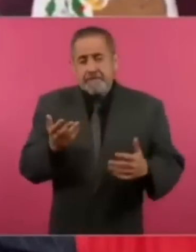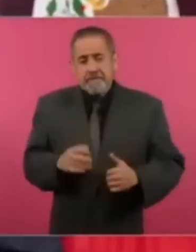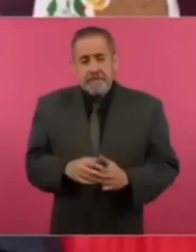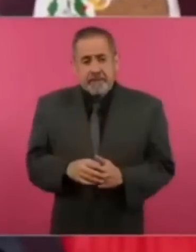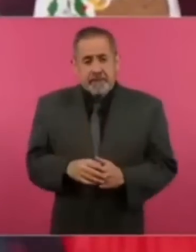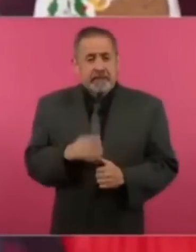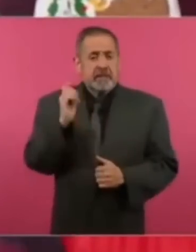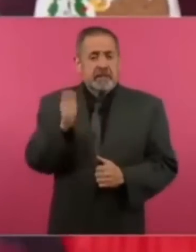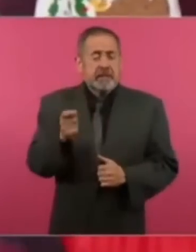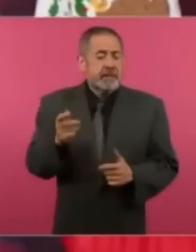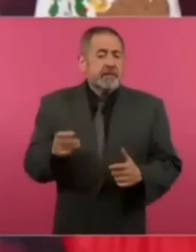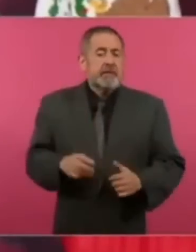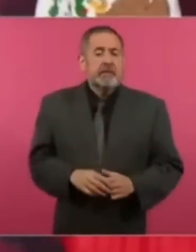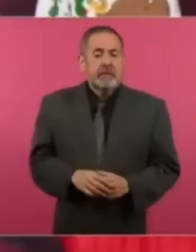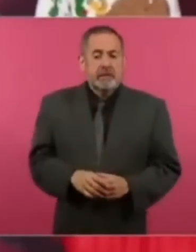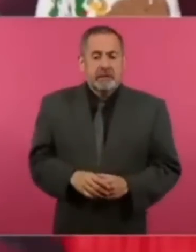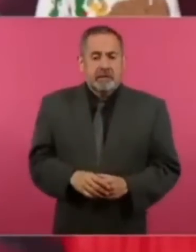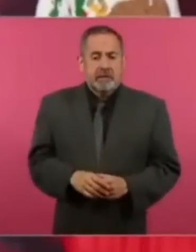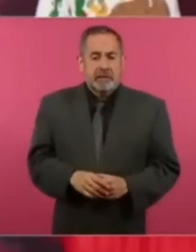es